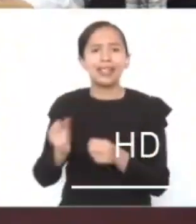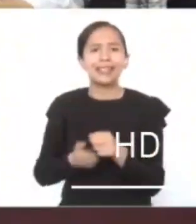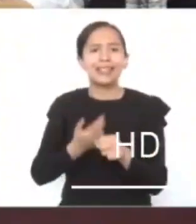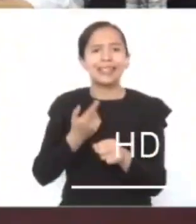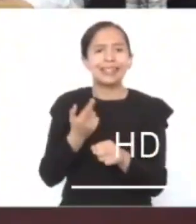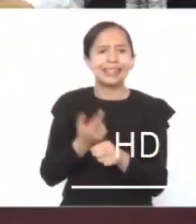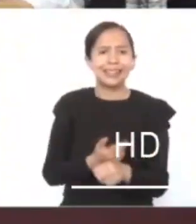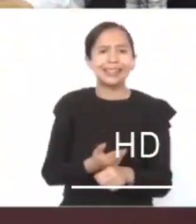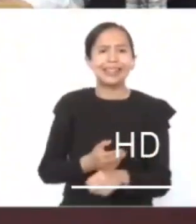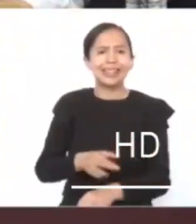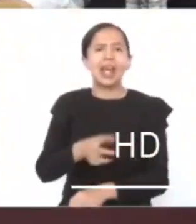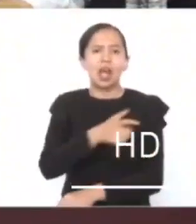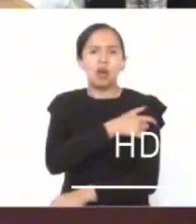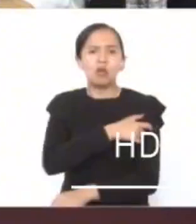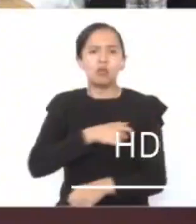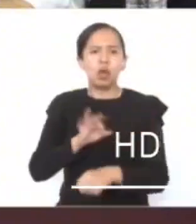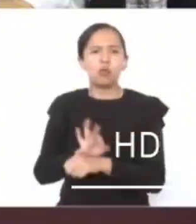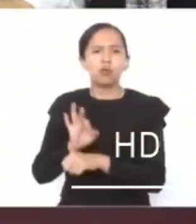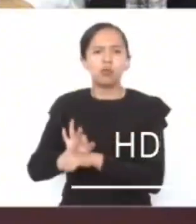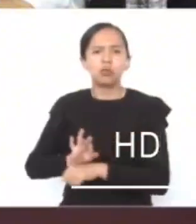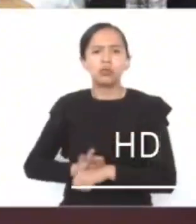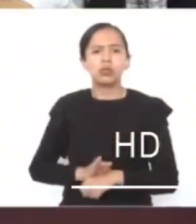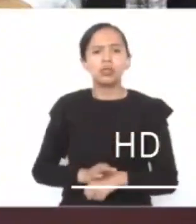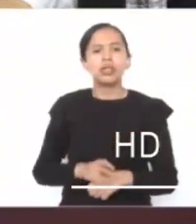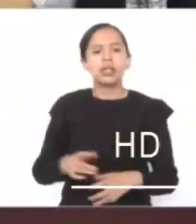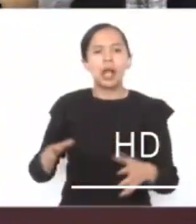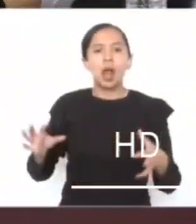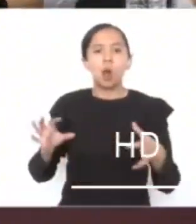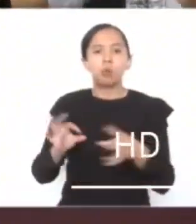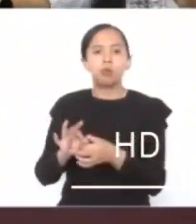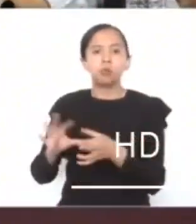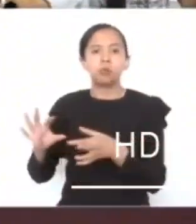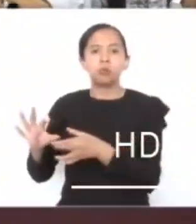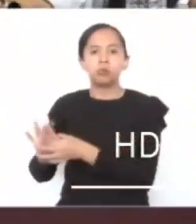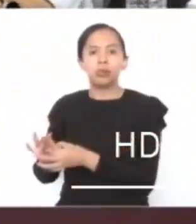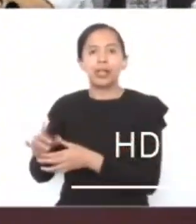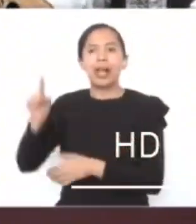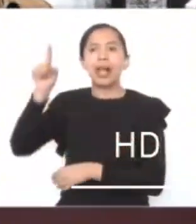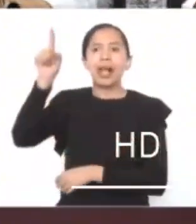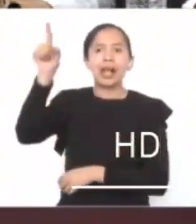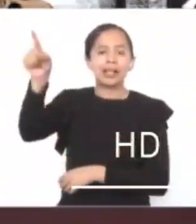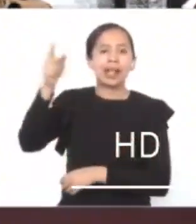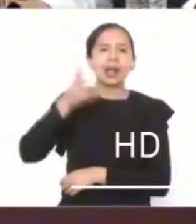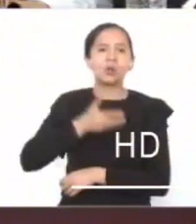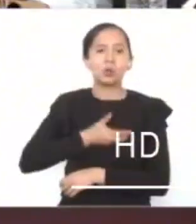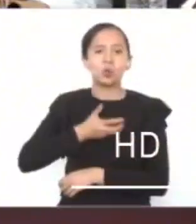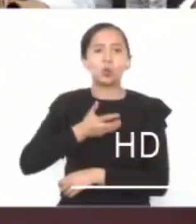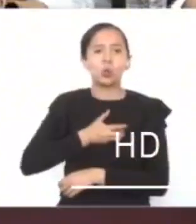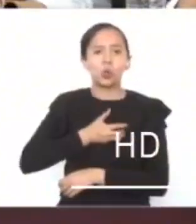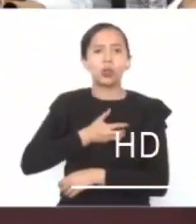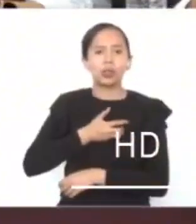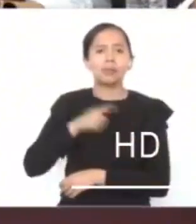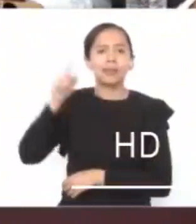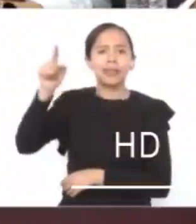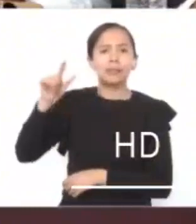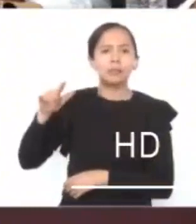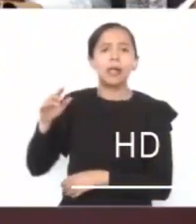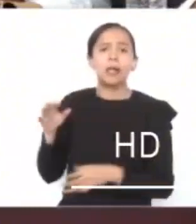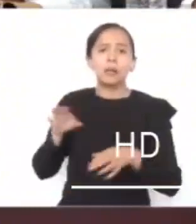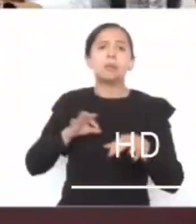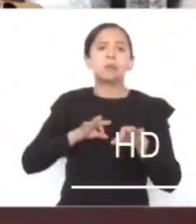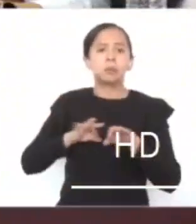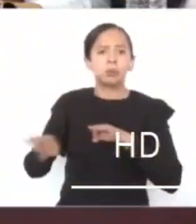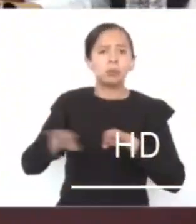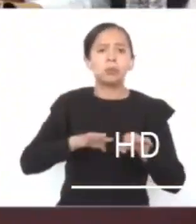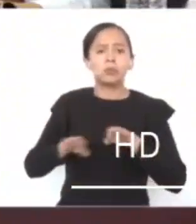de Gestión Integral de Riesgo y Protección Civil, pues estaban en el Zócalo de la Ciudad de México trabajando